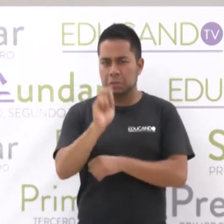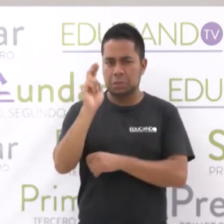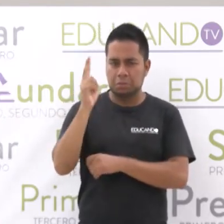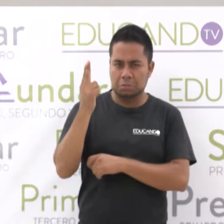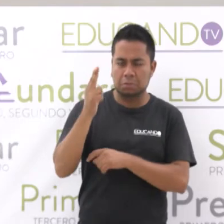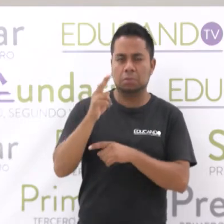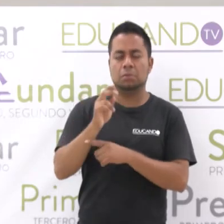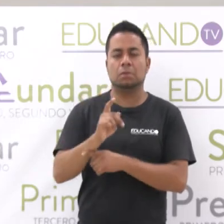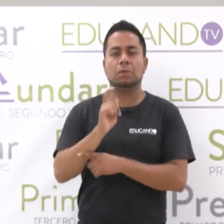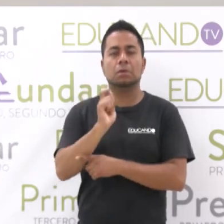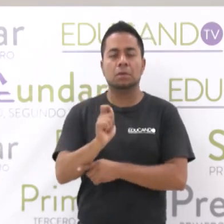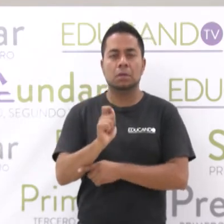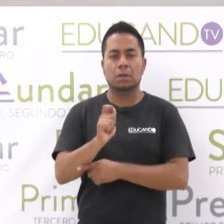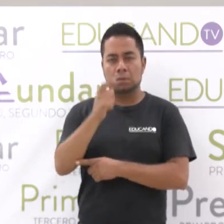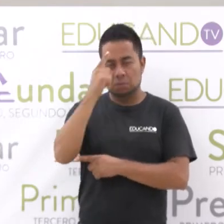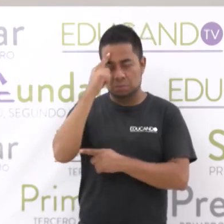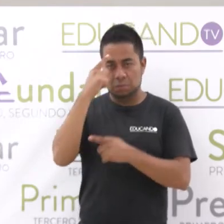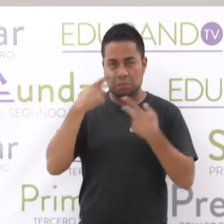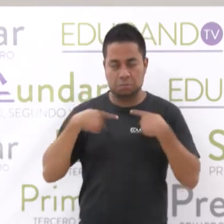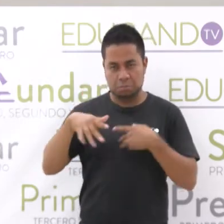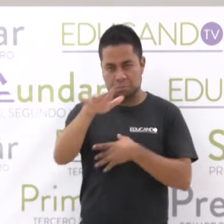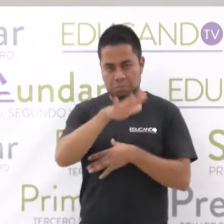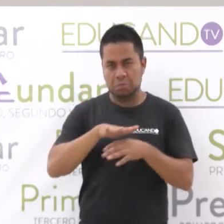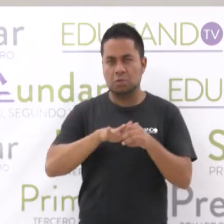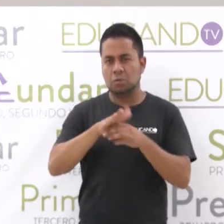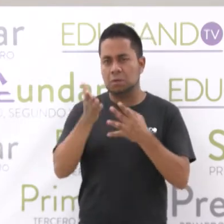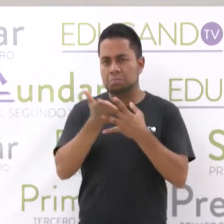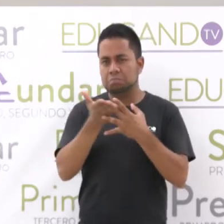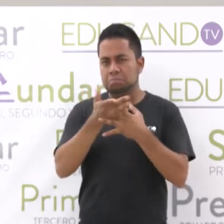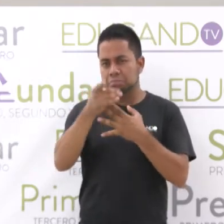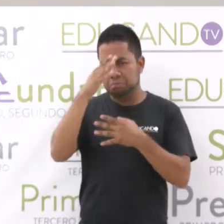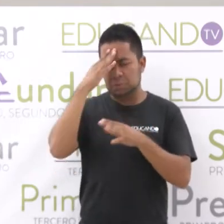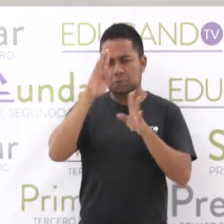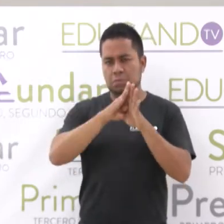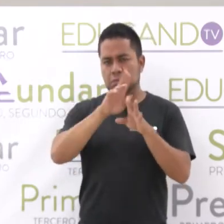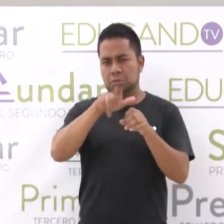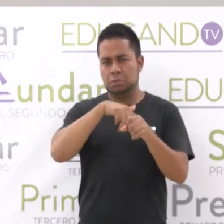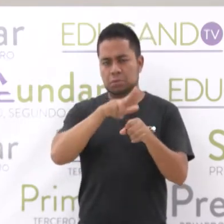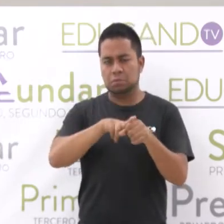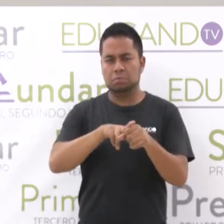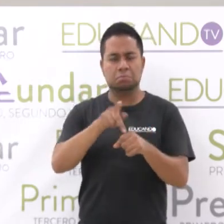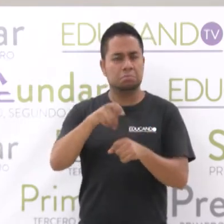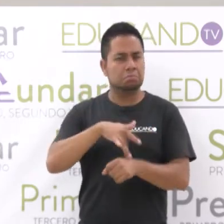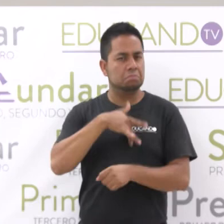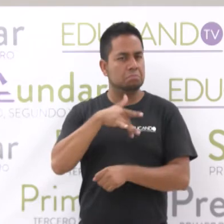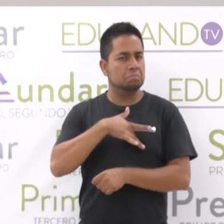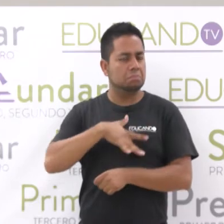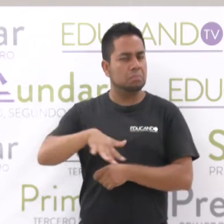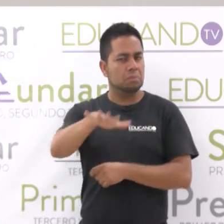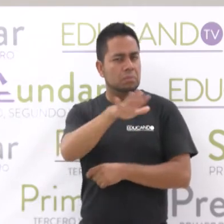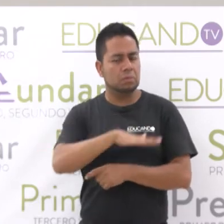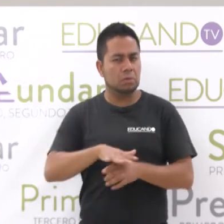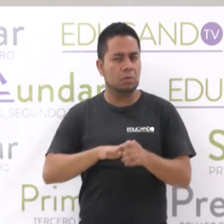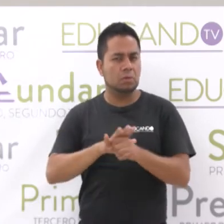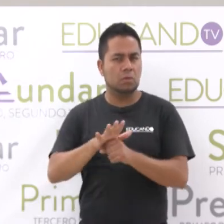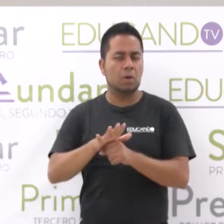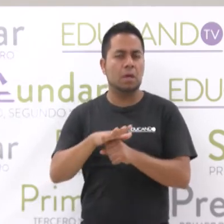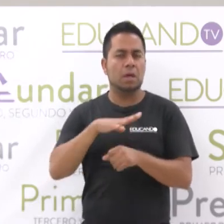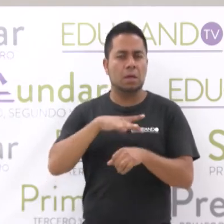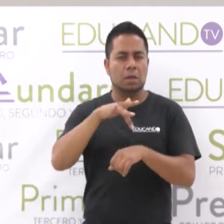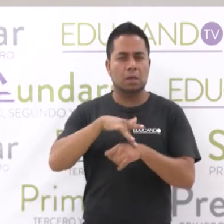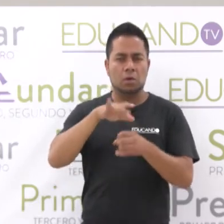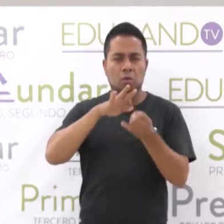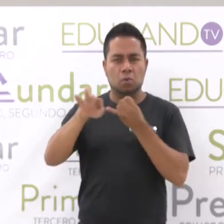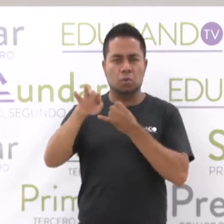¿Cuál creen que sea la escolaridad en los mexicanos? El promedio. ¿Cuál creen que sea la